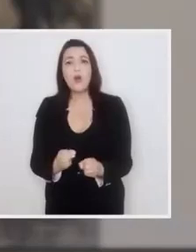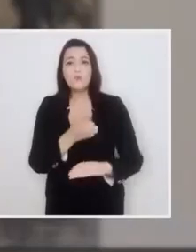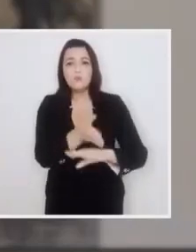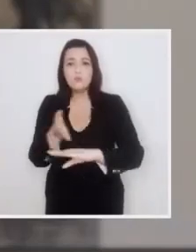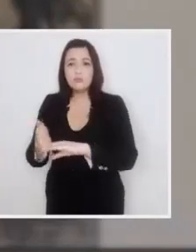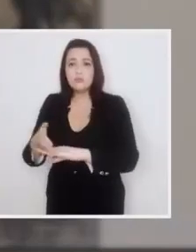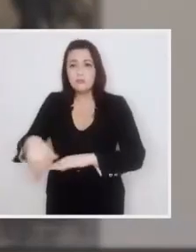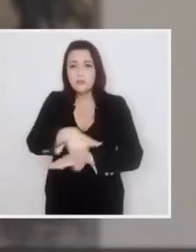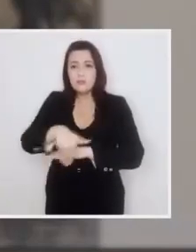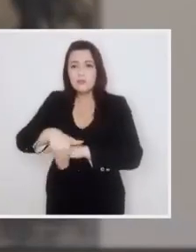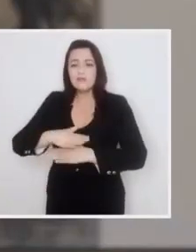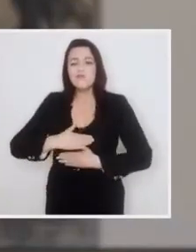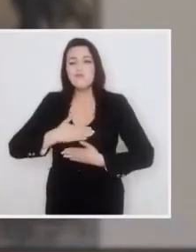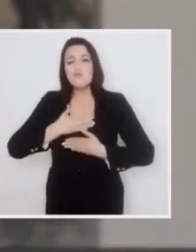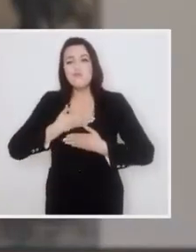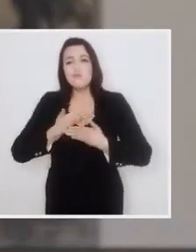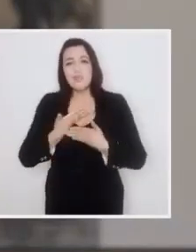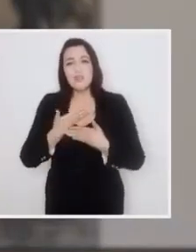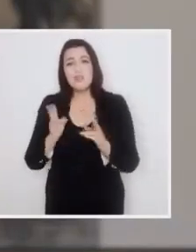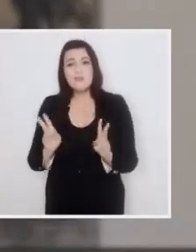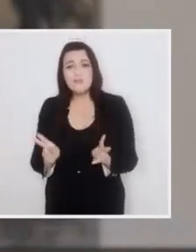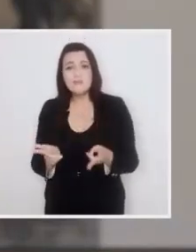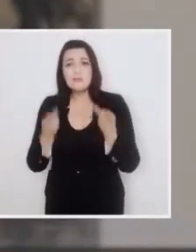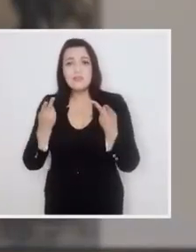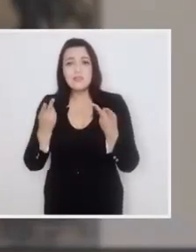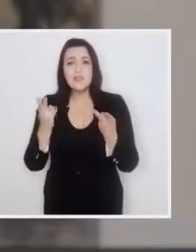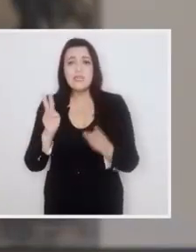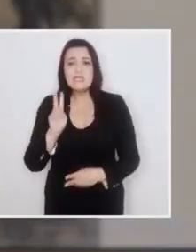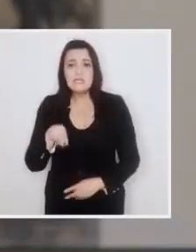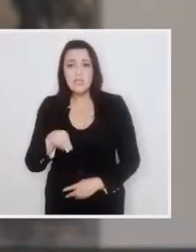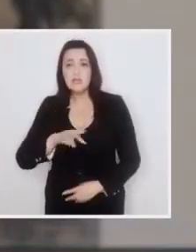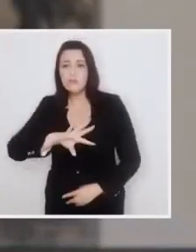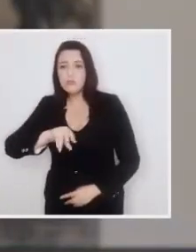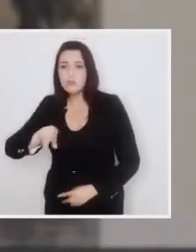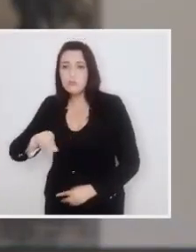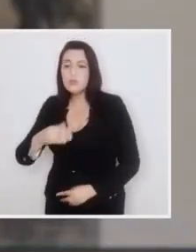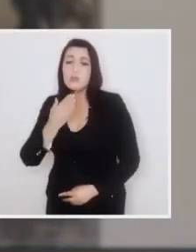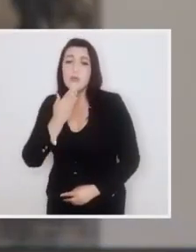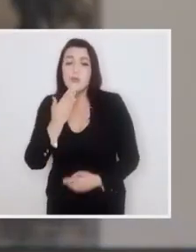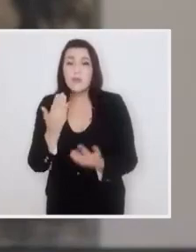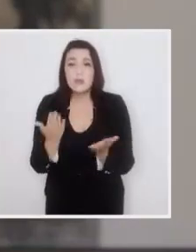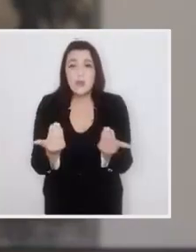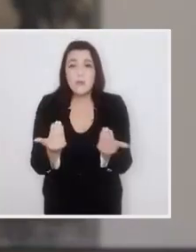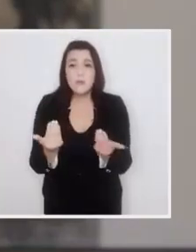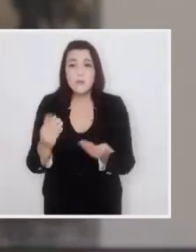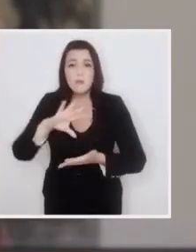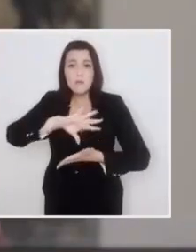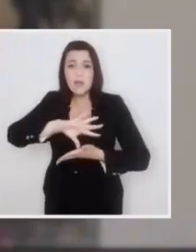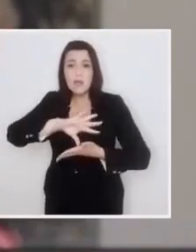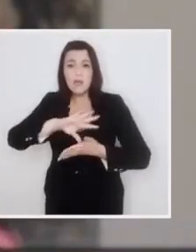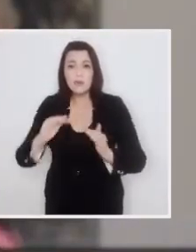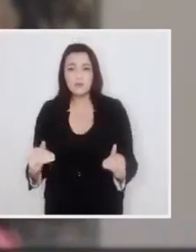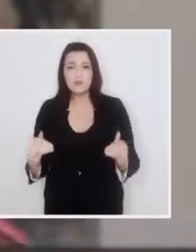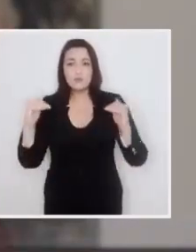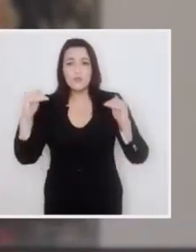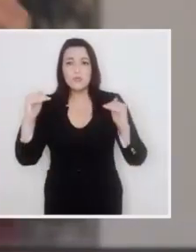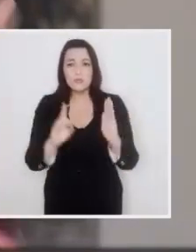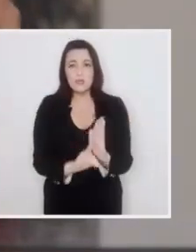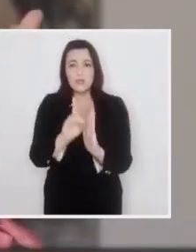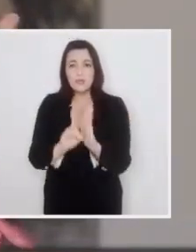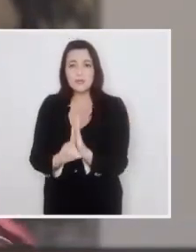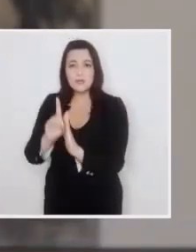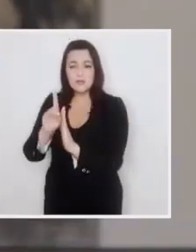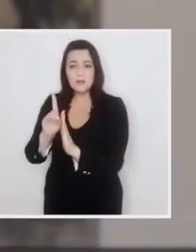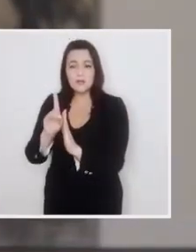salir a la calle y sentirnos a salvo de la delincuencia. Pero también necesitamos que el país vuelva a crecer,